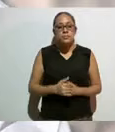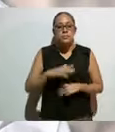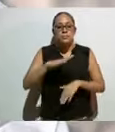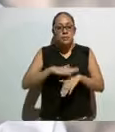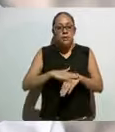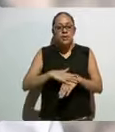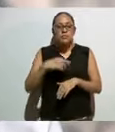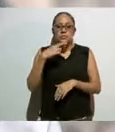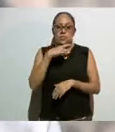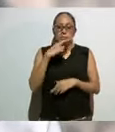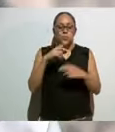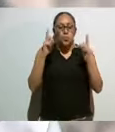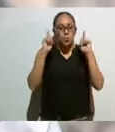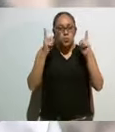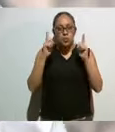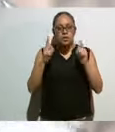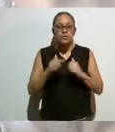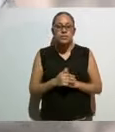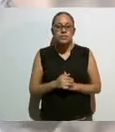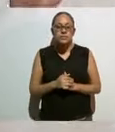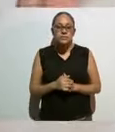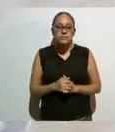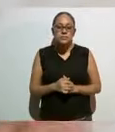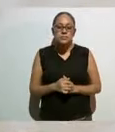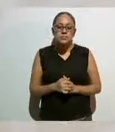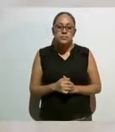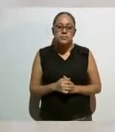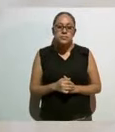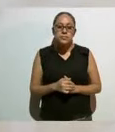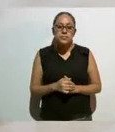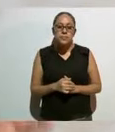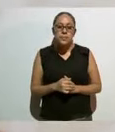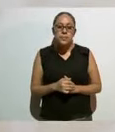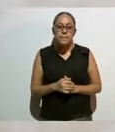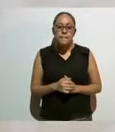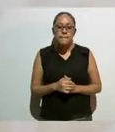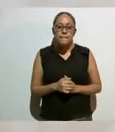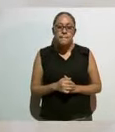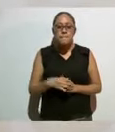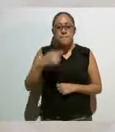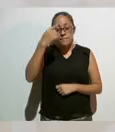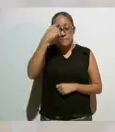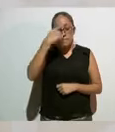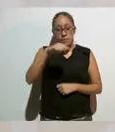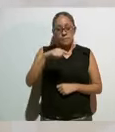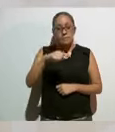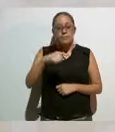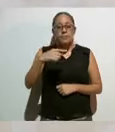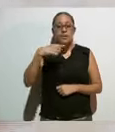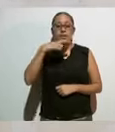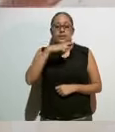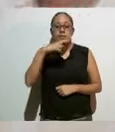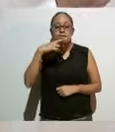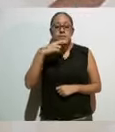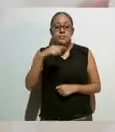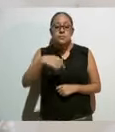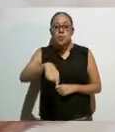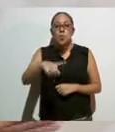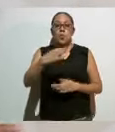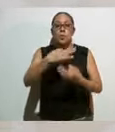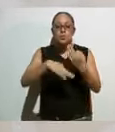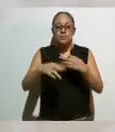rápido posible para que en poco tiempo tengan ya